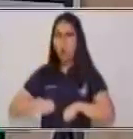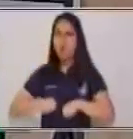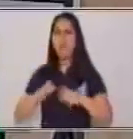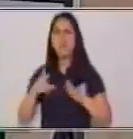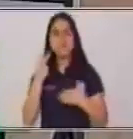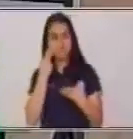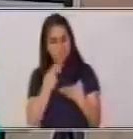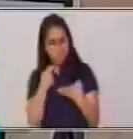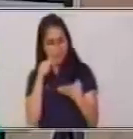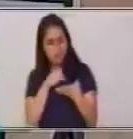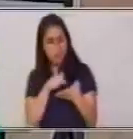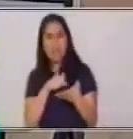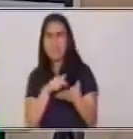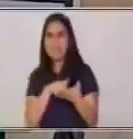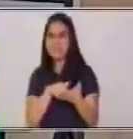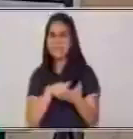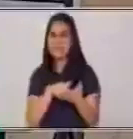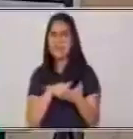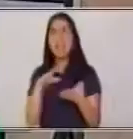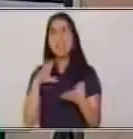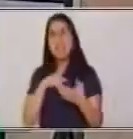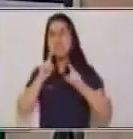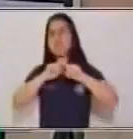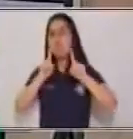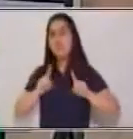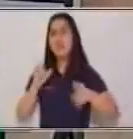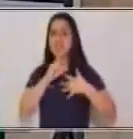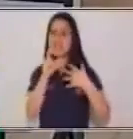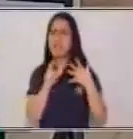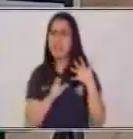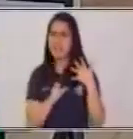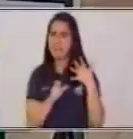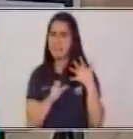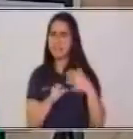durante este desarrollo van a haber diferentes características, ¿verdad?